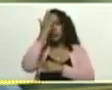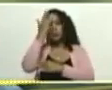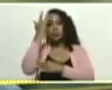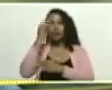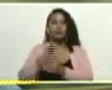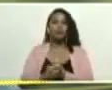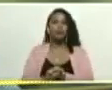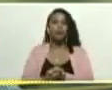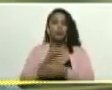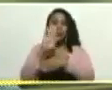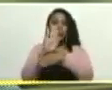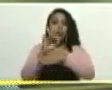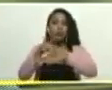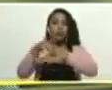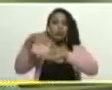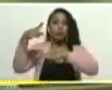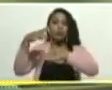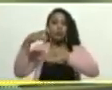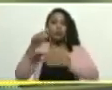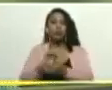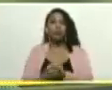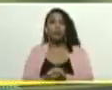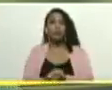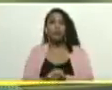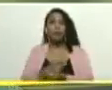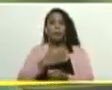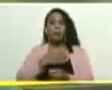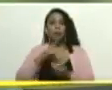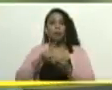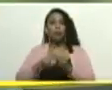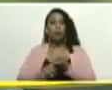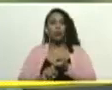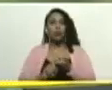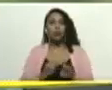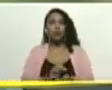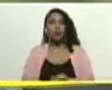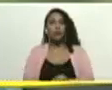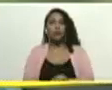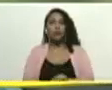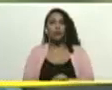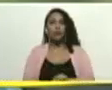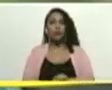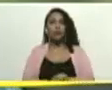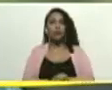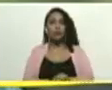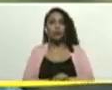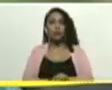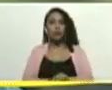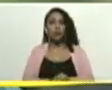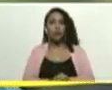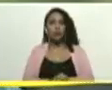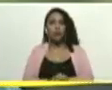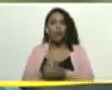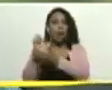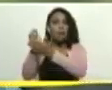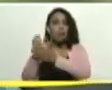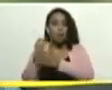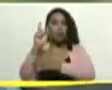Sagrada de mi esposa y ella me me ayuda también